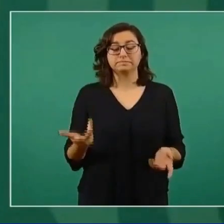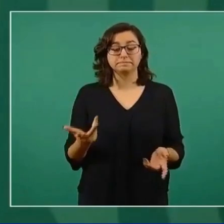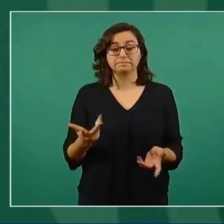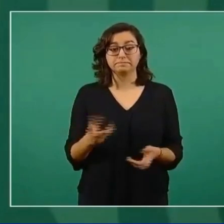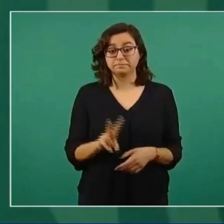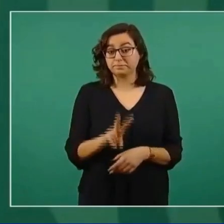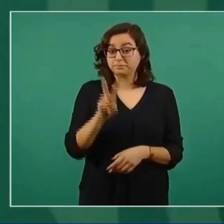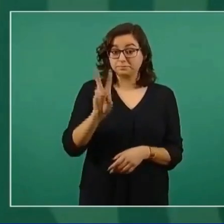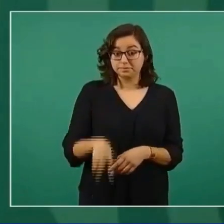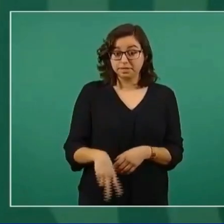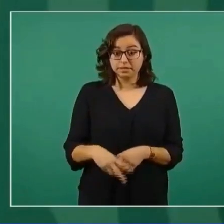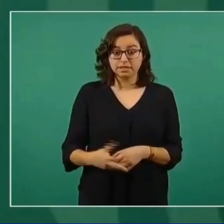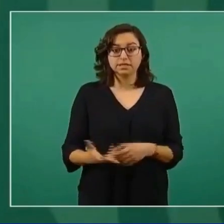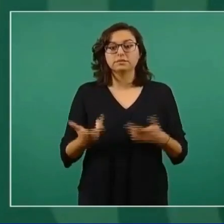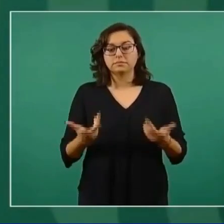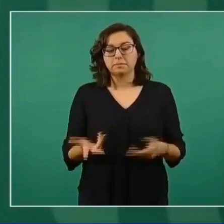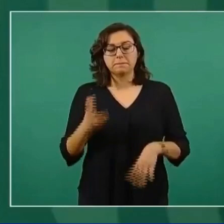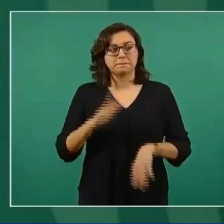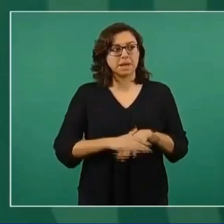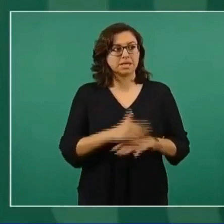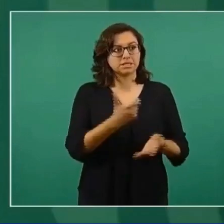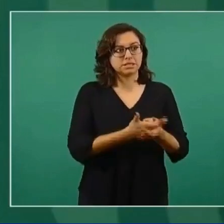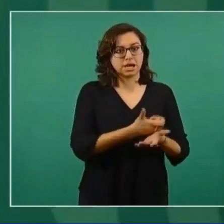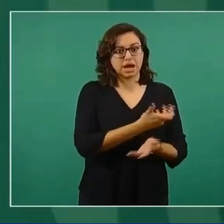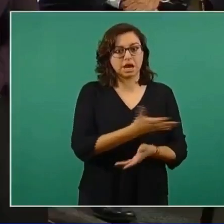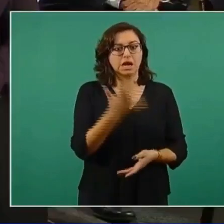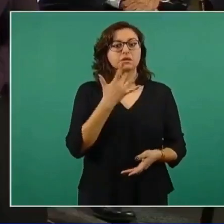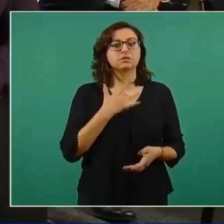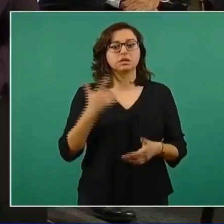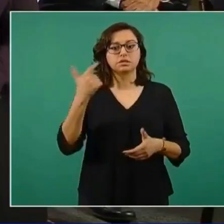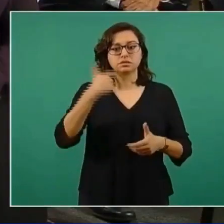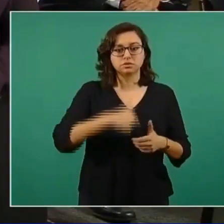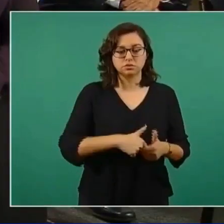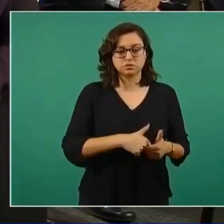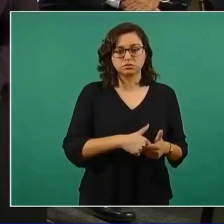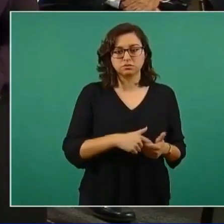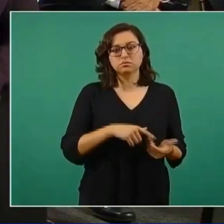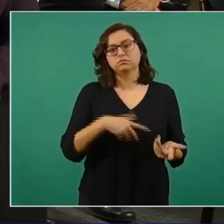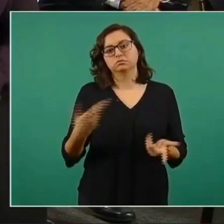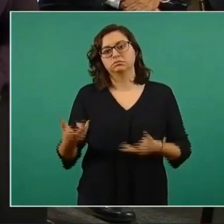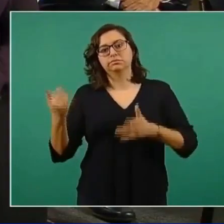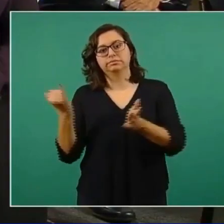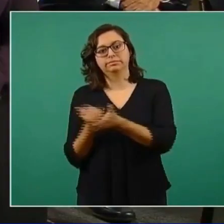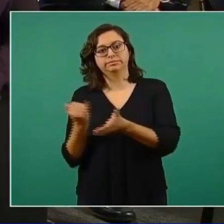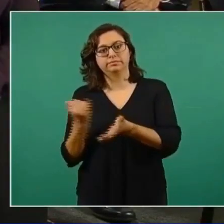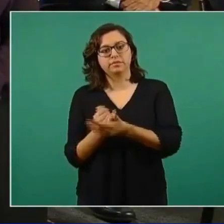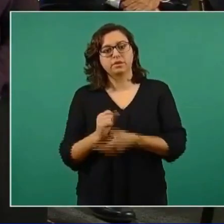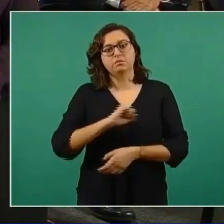Aumentan los costos de la gasolina y hay inflación.